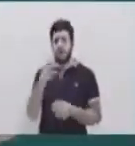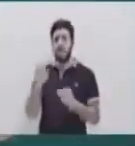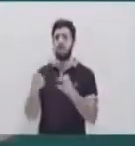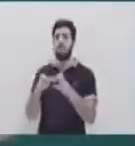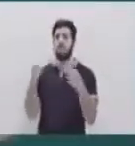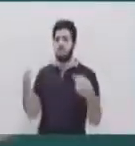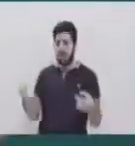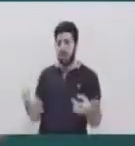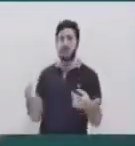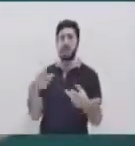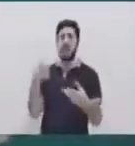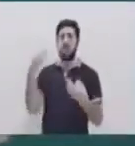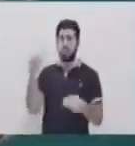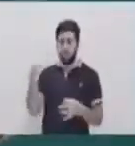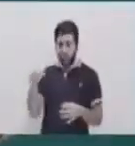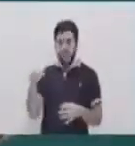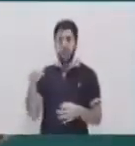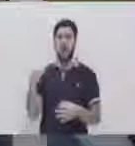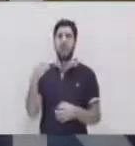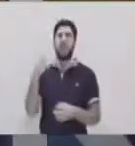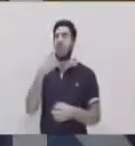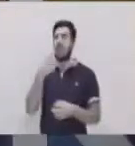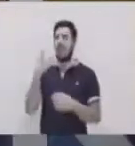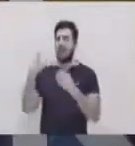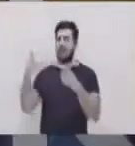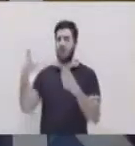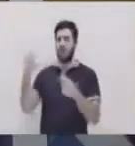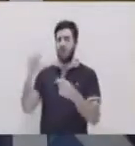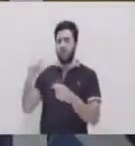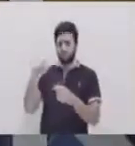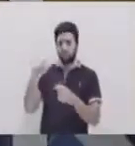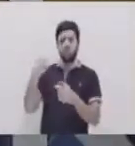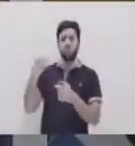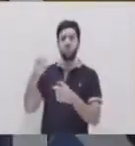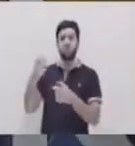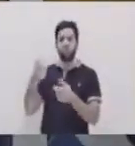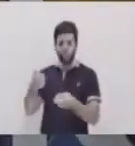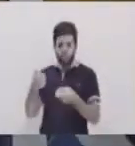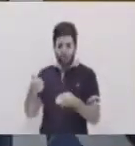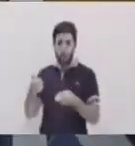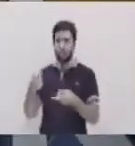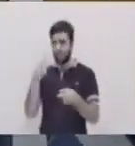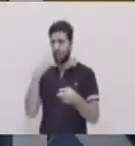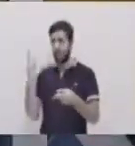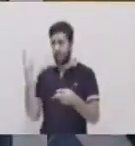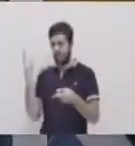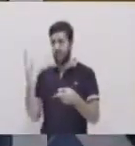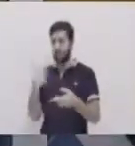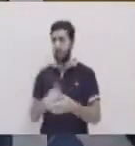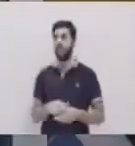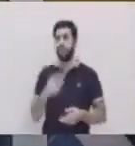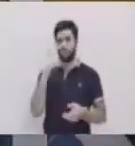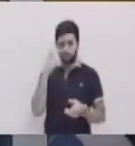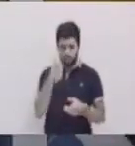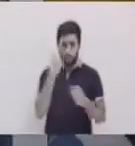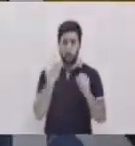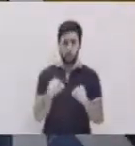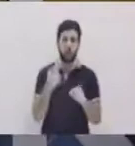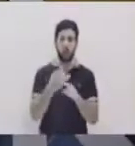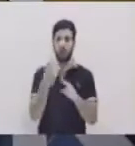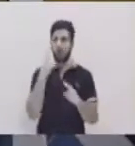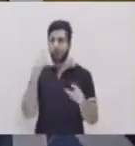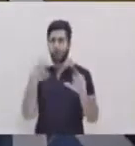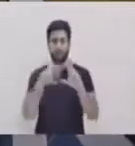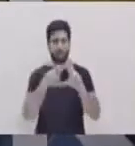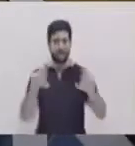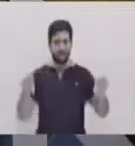papel, periódico, cartón, lo que tengan en casa para poder trabajarlo. Vamos a utilizar, si tenemos nuestro transportador,